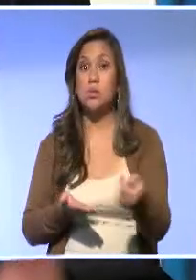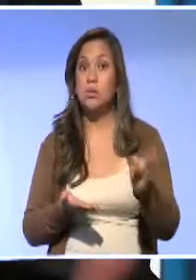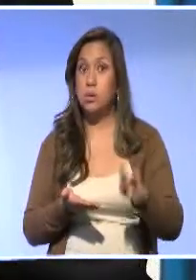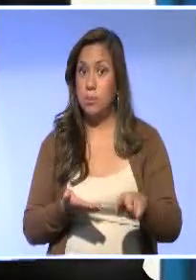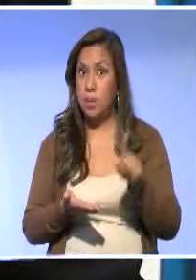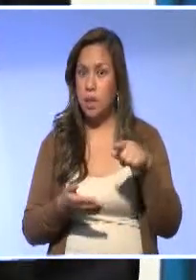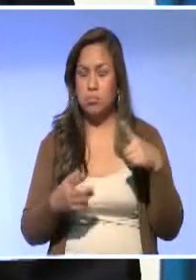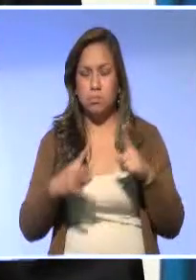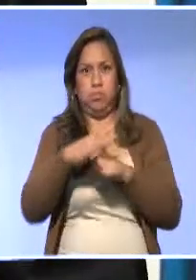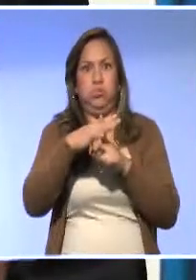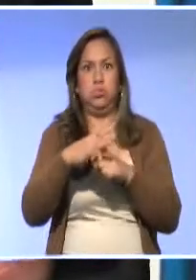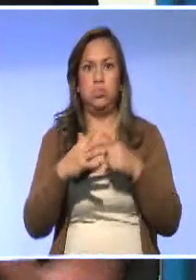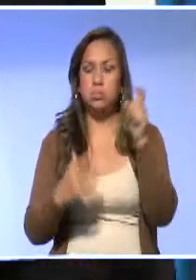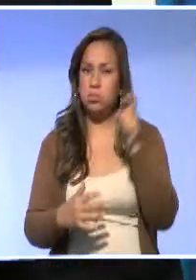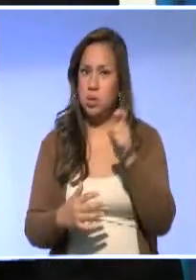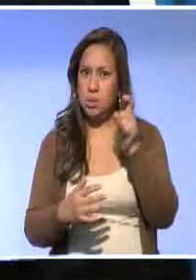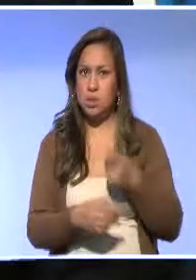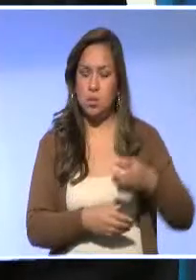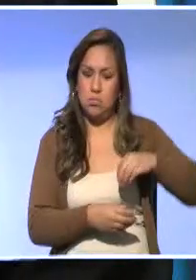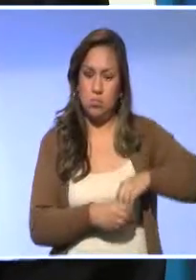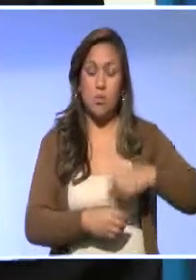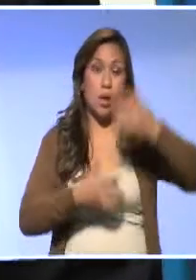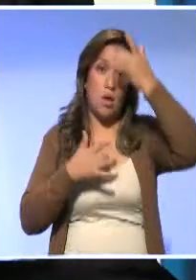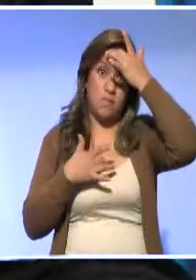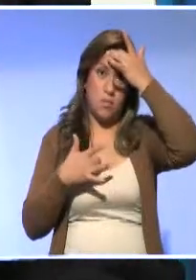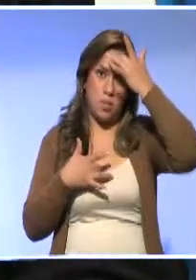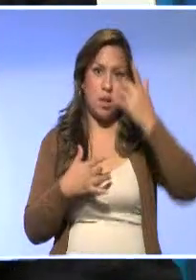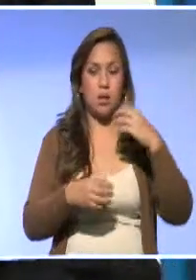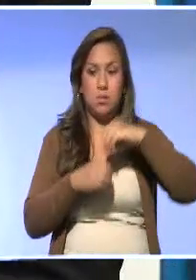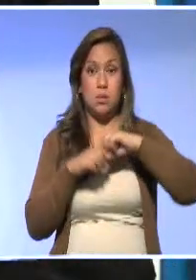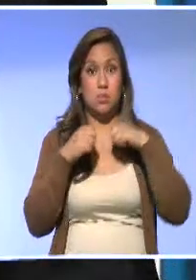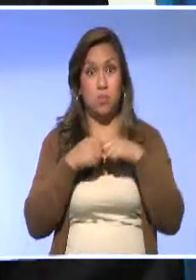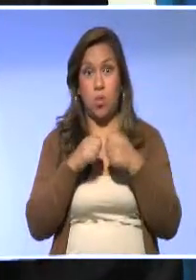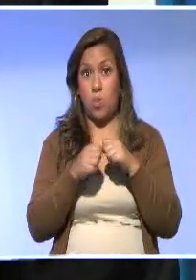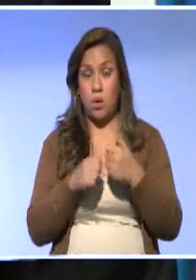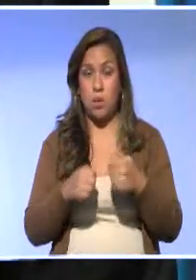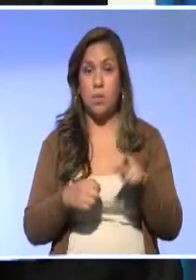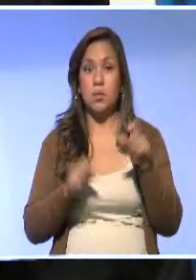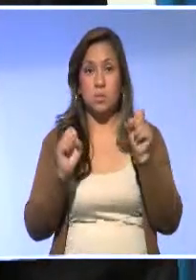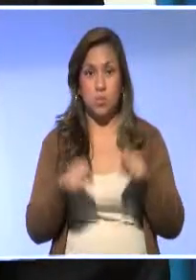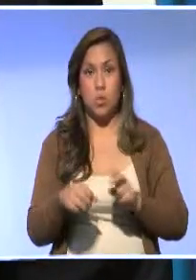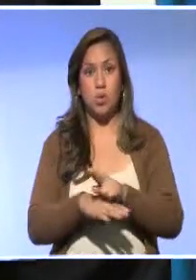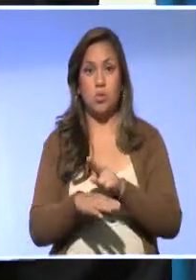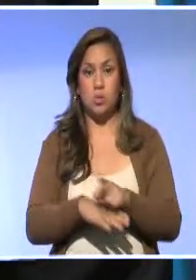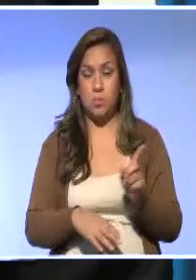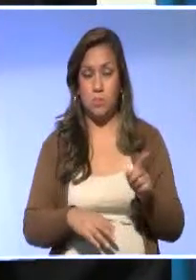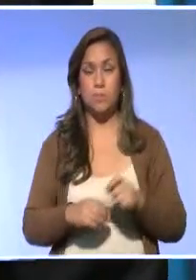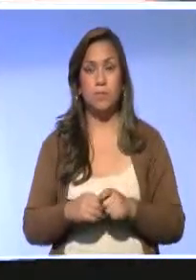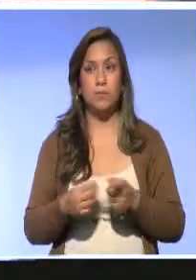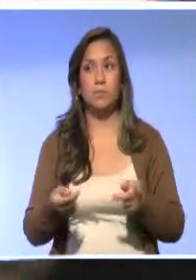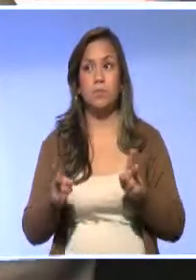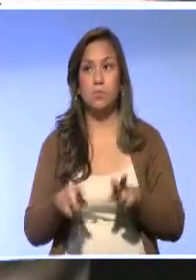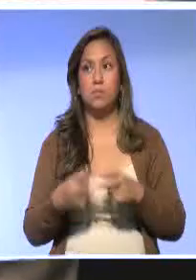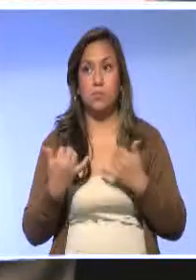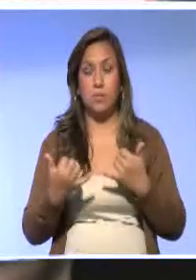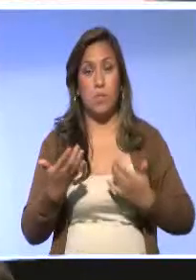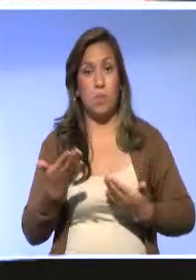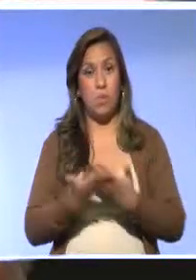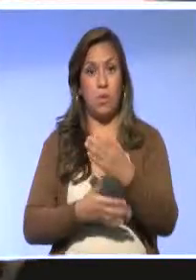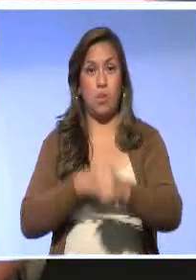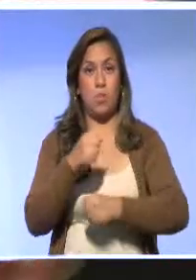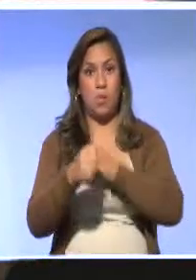libre de una enfermedad o de algún problema dentro de la familia y en ese momento puede usar esos recursos ahora bien vamos a entrar en un nuevo año